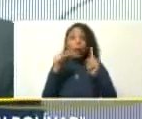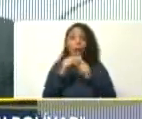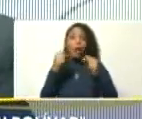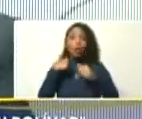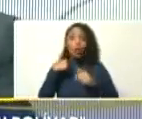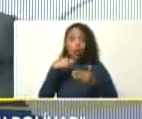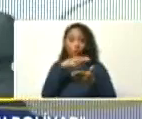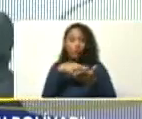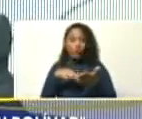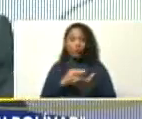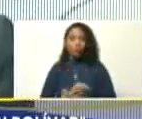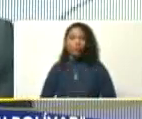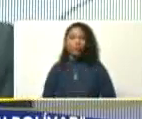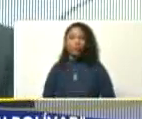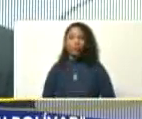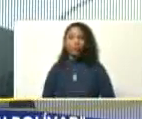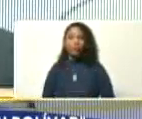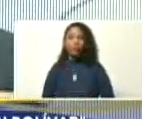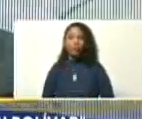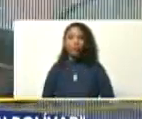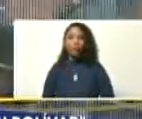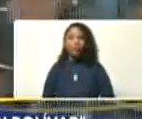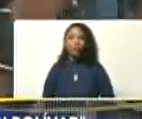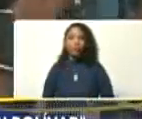voy a leer.